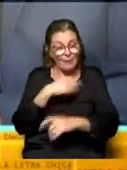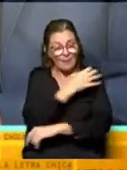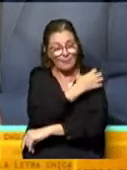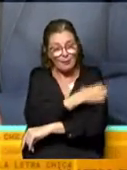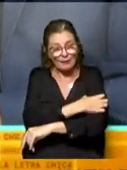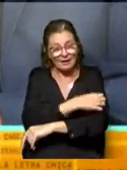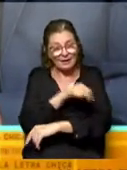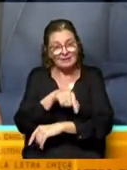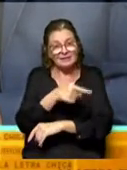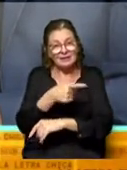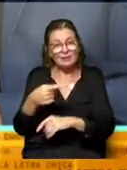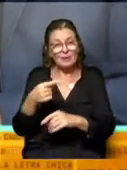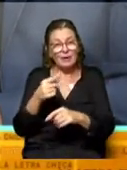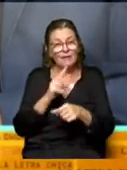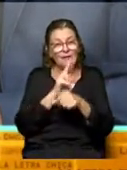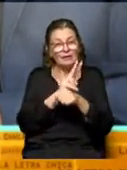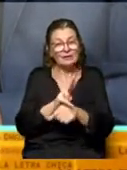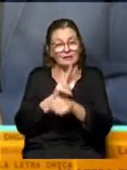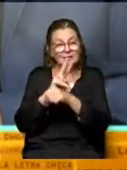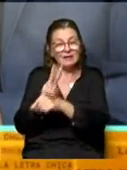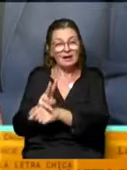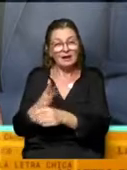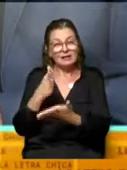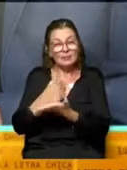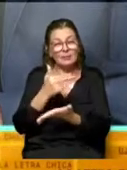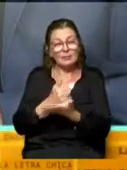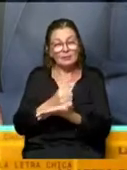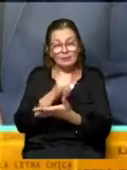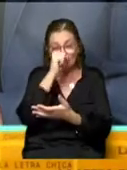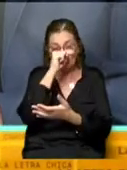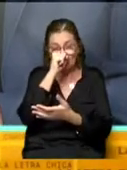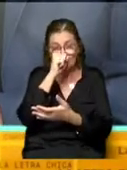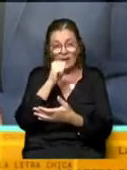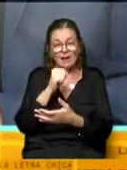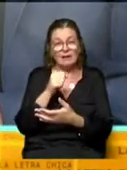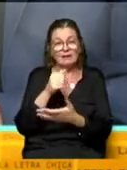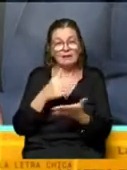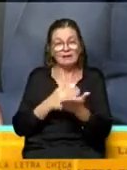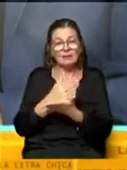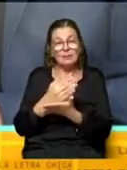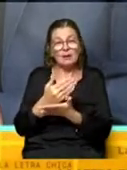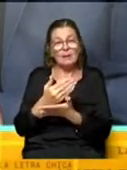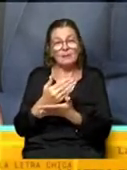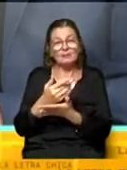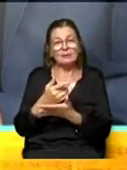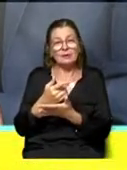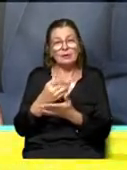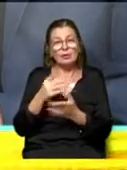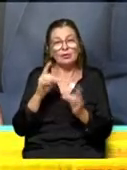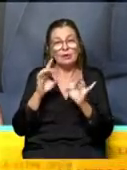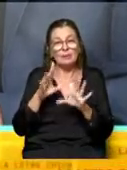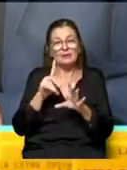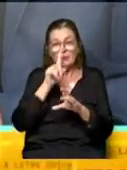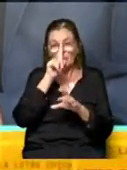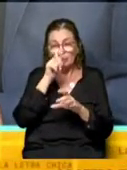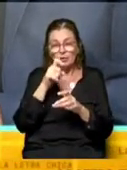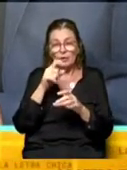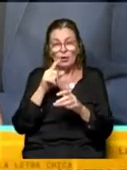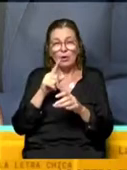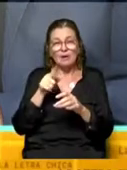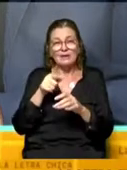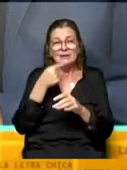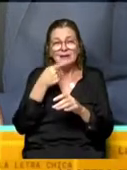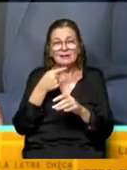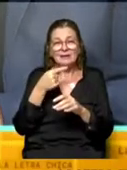Esta semana vengo de recorrer el departamento de Florida para que Karina, siempre me hace mención, Cristina, no te refieras solo a Montevideo, por supuesto que no.